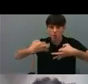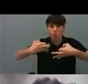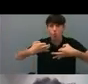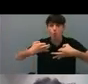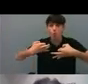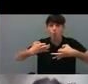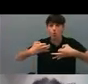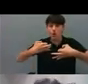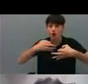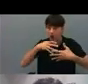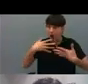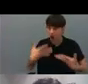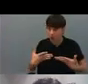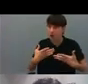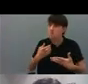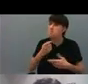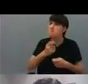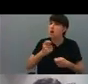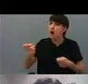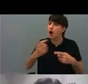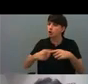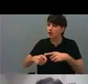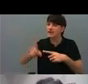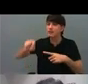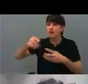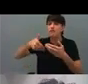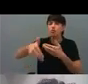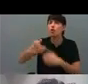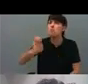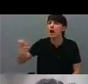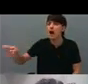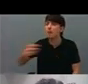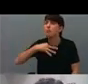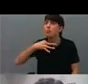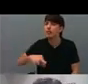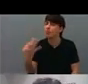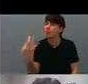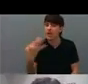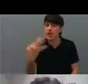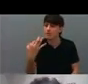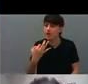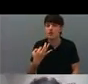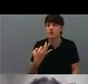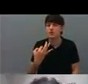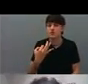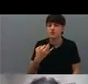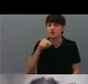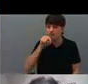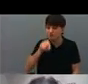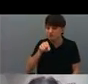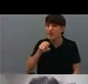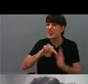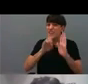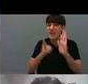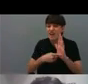presente, pero también del futuro. Pero esta ley solo cubre a las familias hasta que nuestros